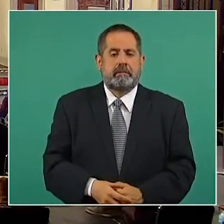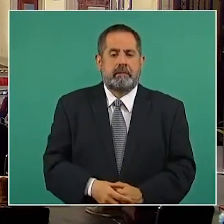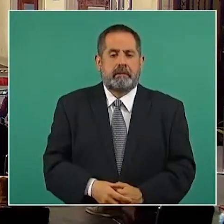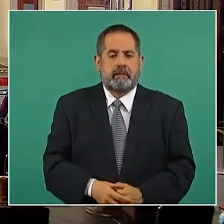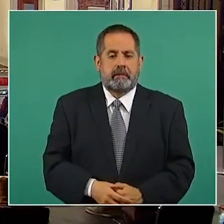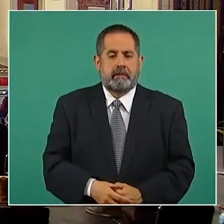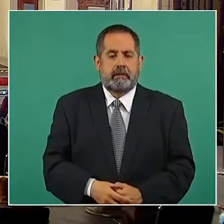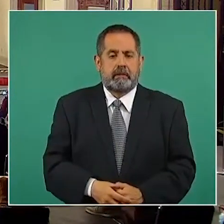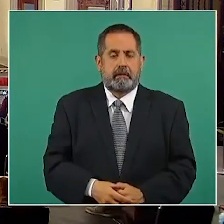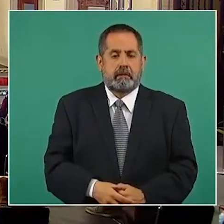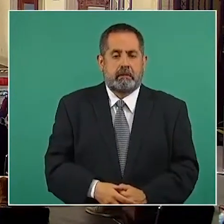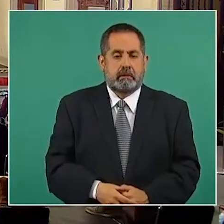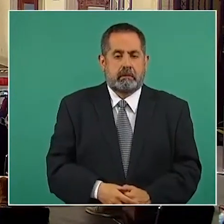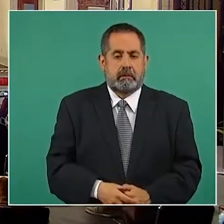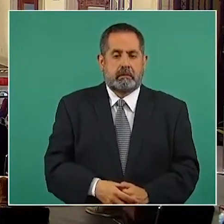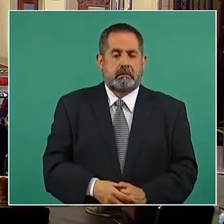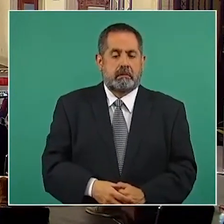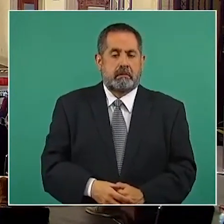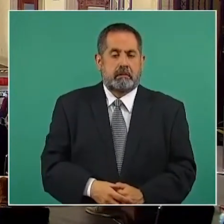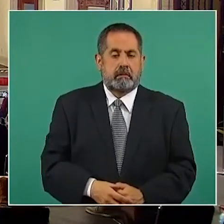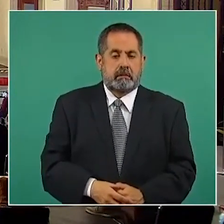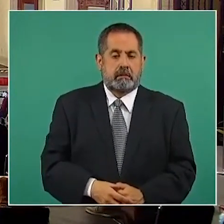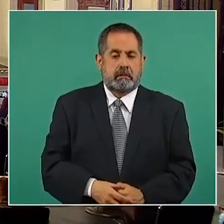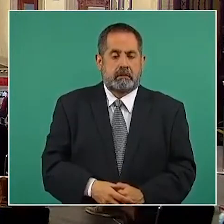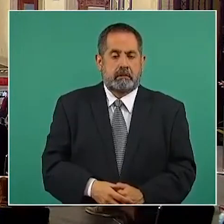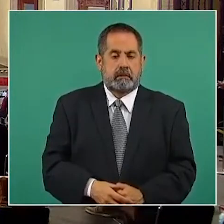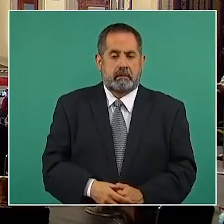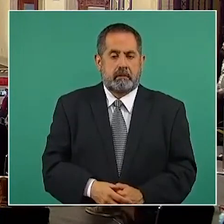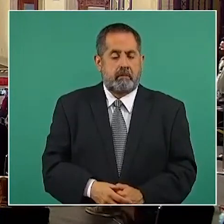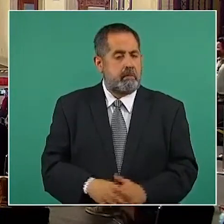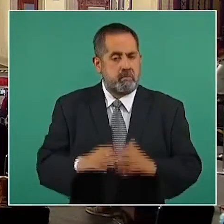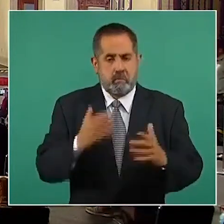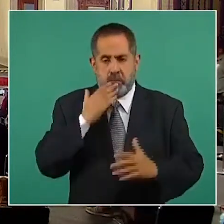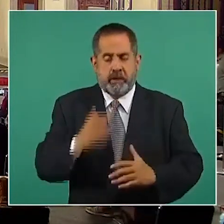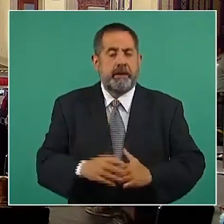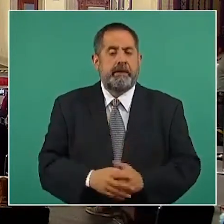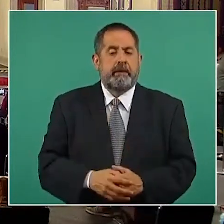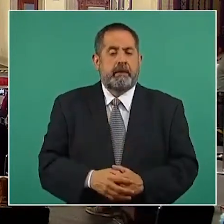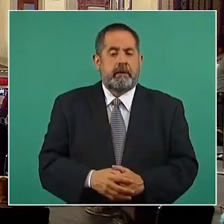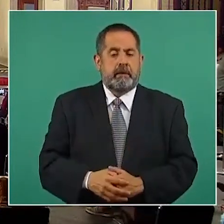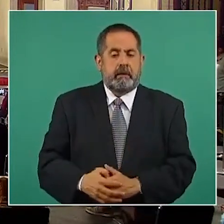¿quieres que lo comente? Perdón, pensé que le ibas a preguntar. Correcto. Muy bien. Vamos a